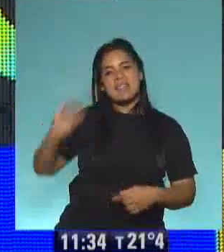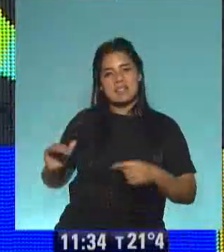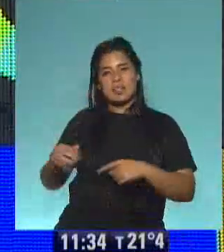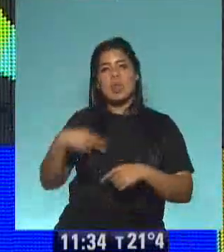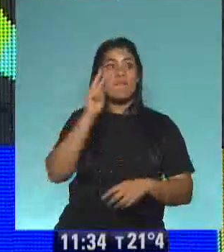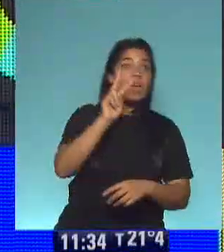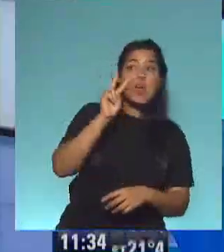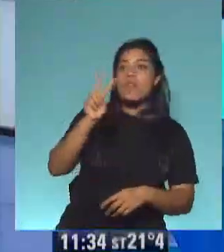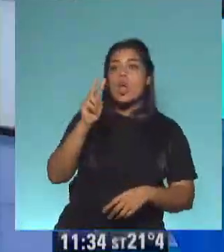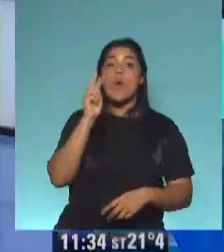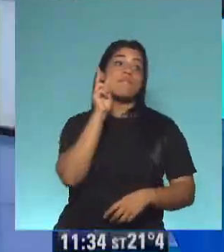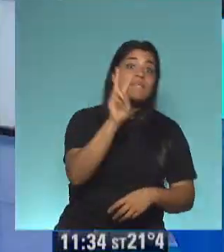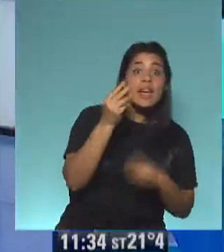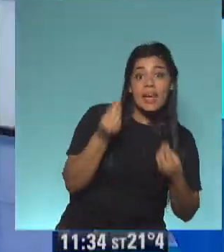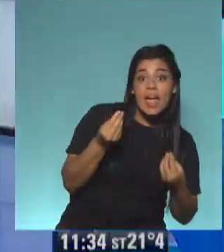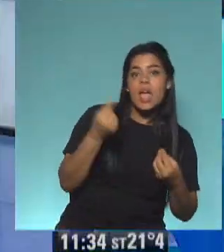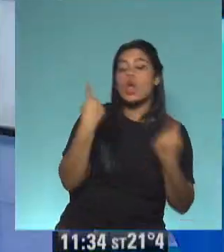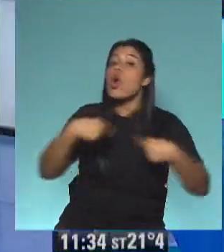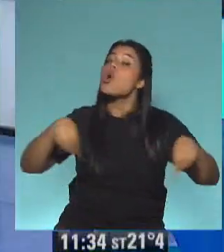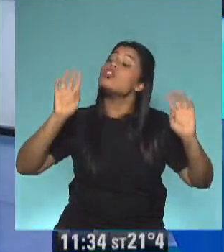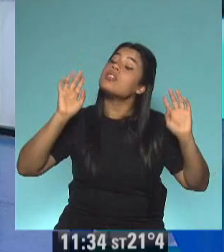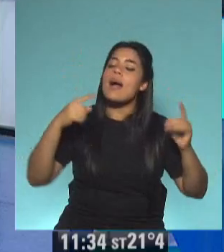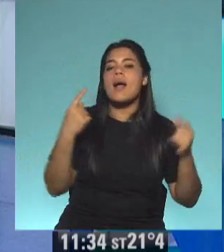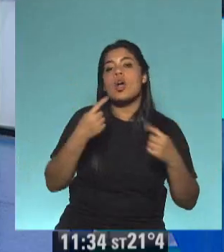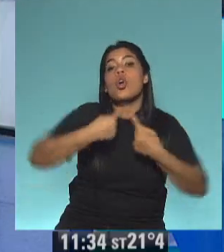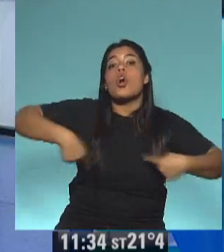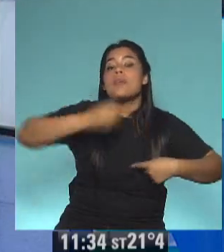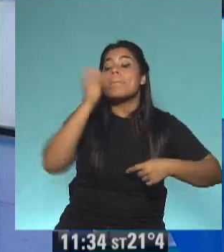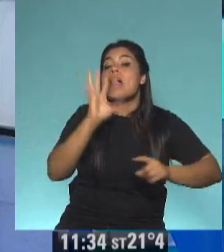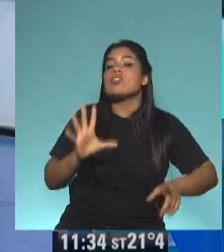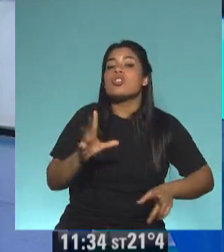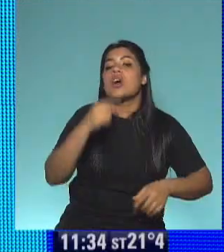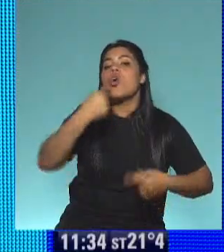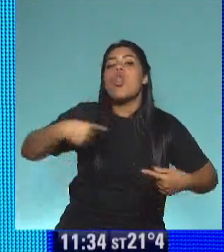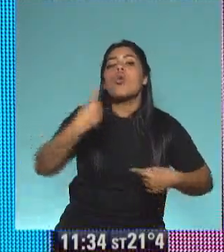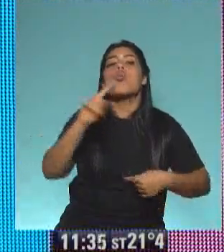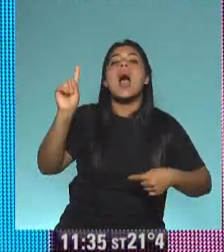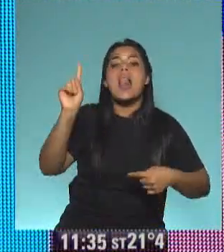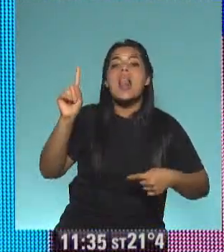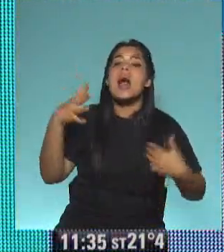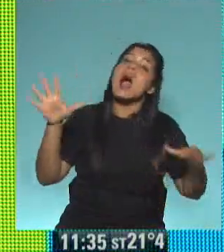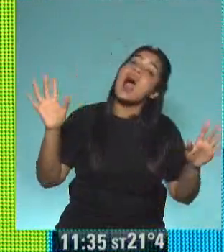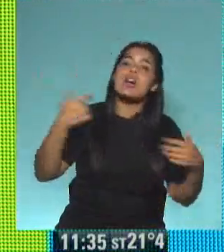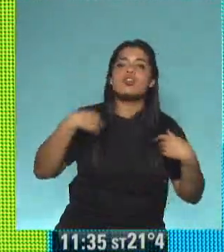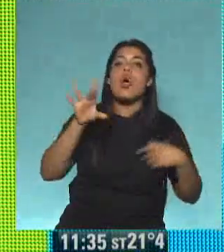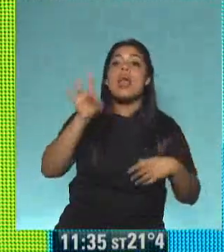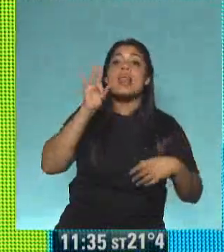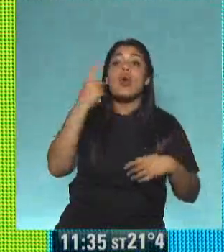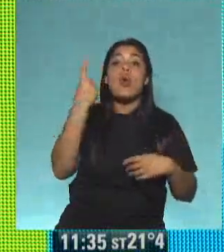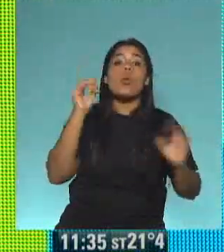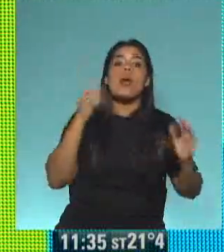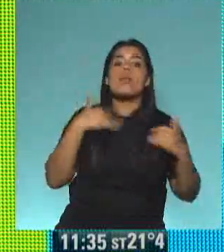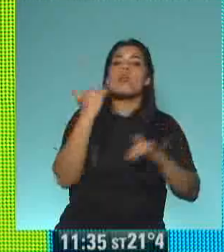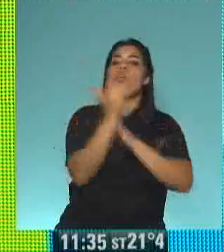una cosa. ¿Qué cosa? Maravillosa. ¿De qué color? Color, y entonces yo elijo una cosa y la tengo que describir